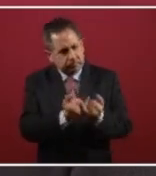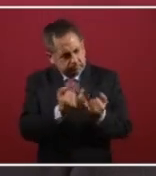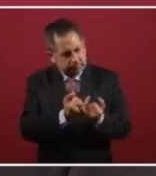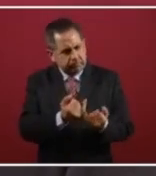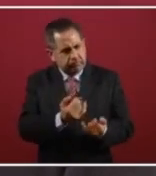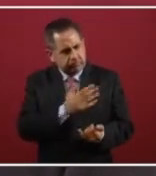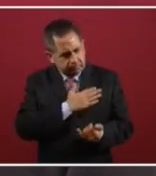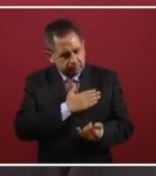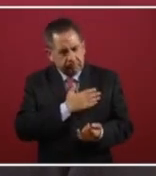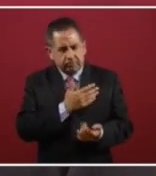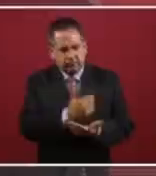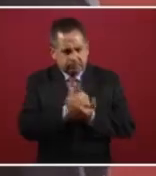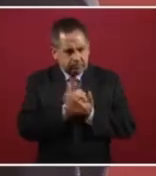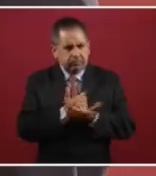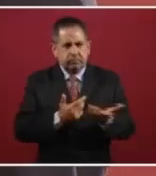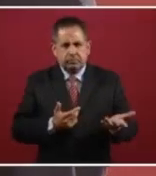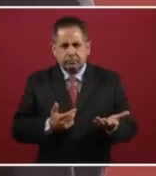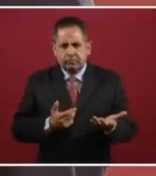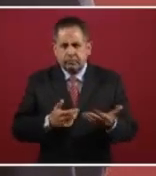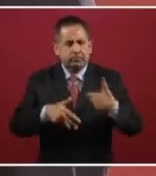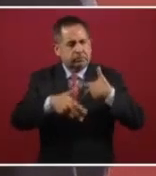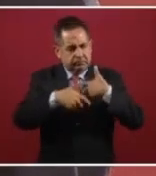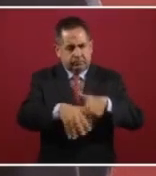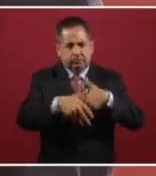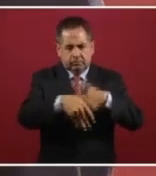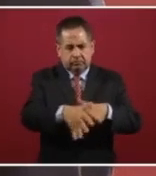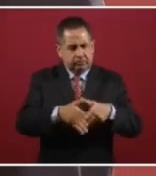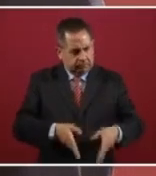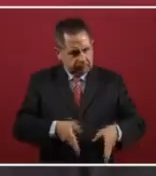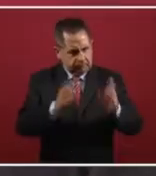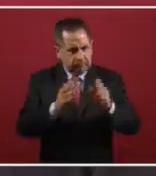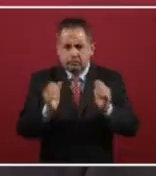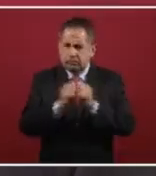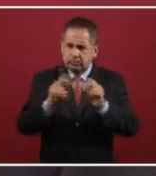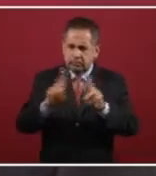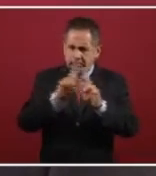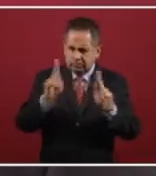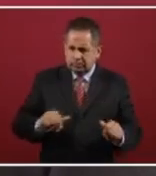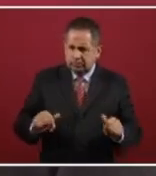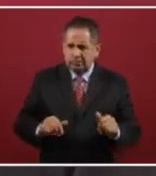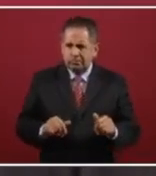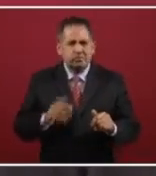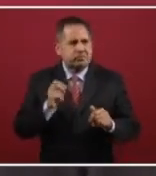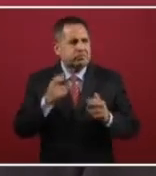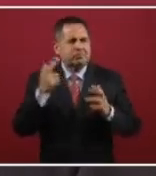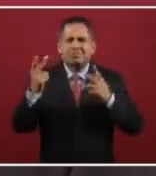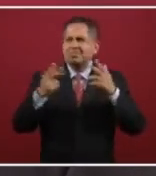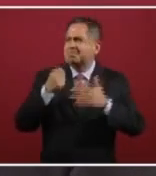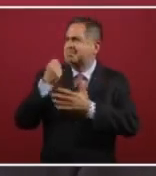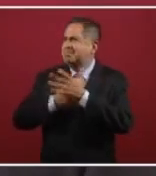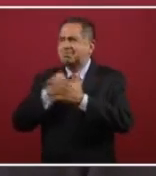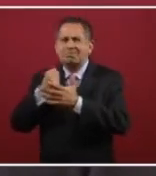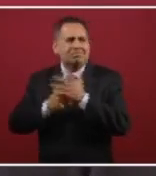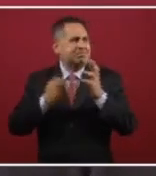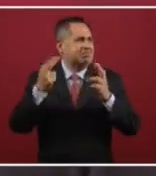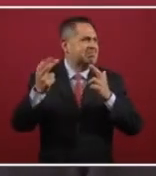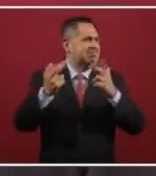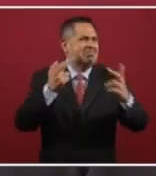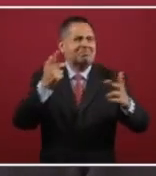ayuden y que la manifestación sea pacífica, que no se afecten comercios,